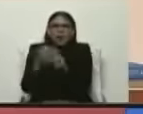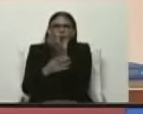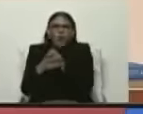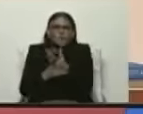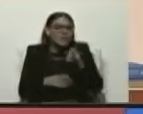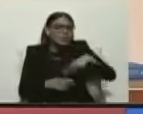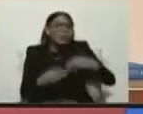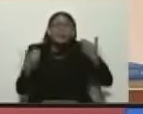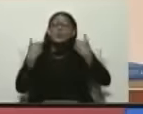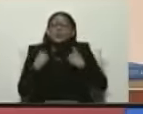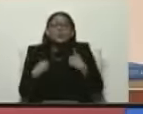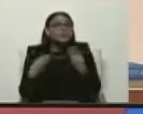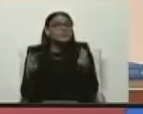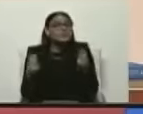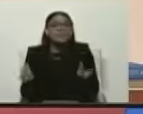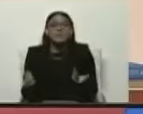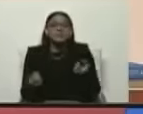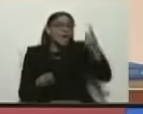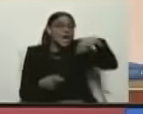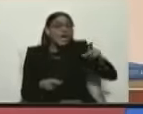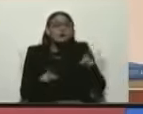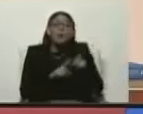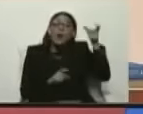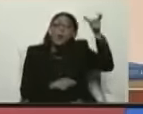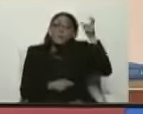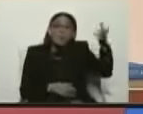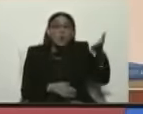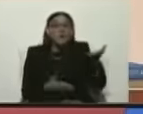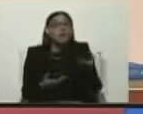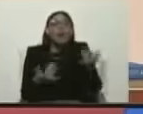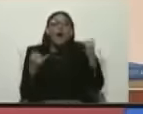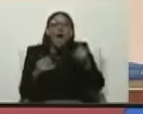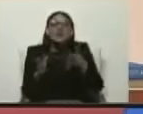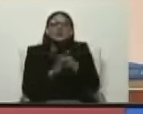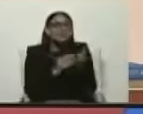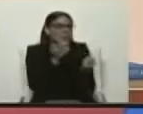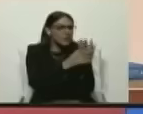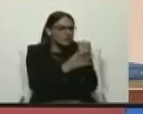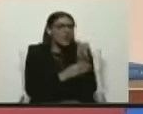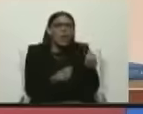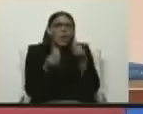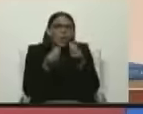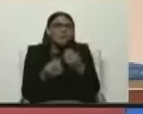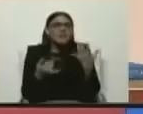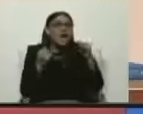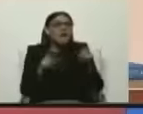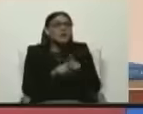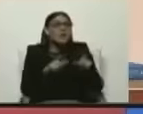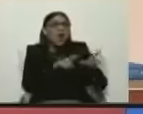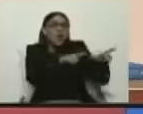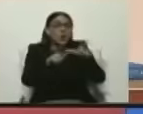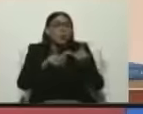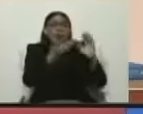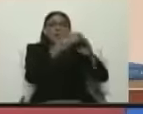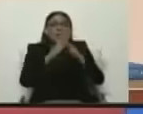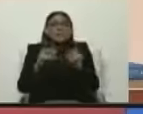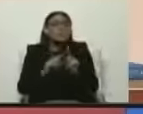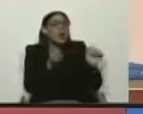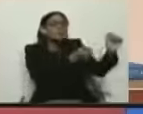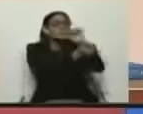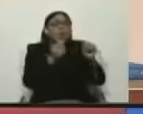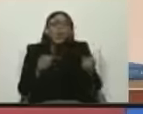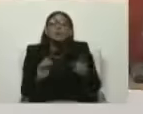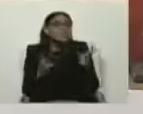eminentemente de productores agrícolas. Sectores desaparecieron. Un sector se llama las fraguas y las trincheras.